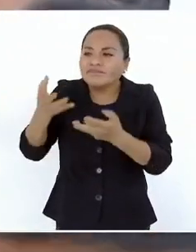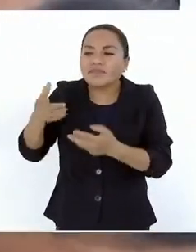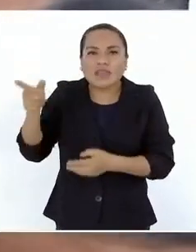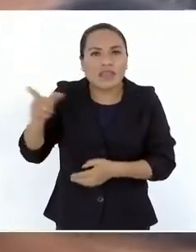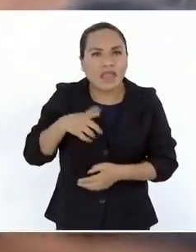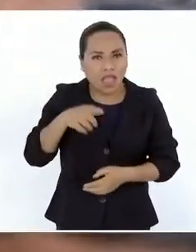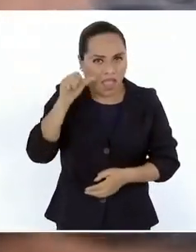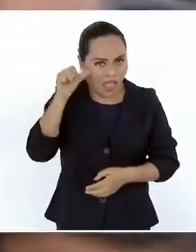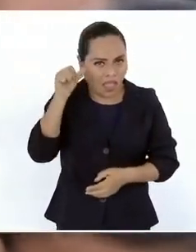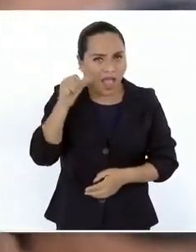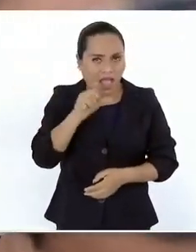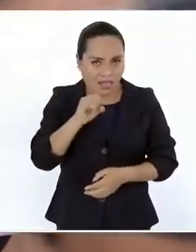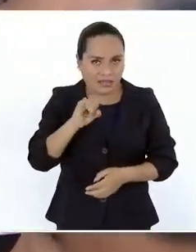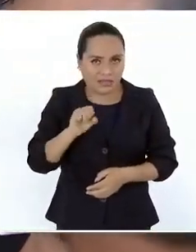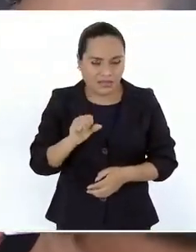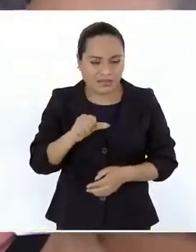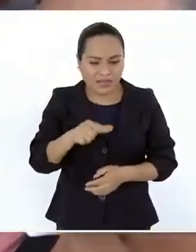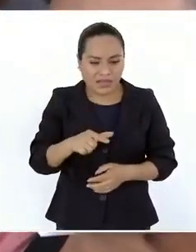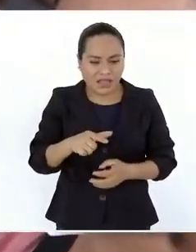planta de licuefacción